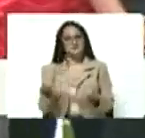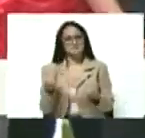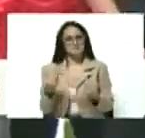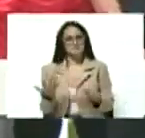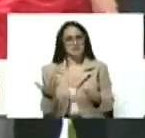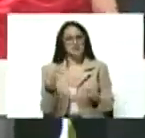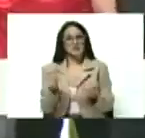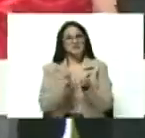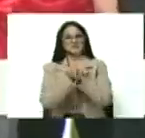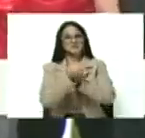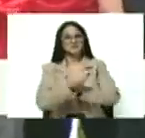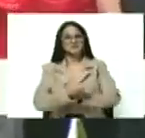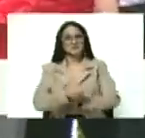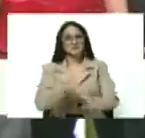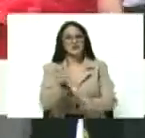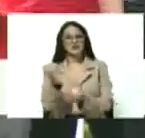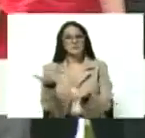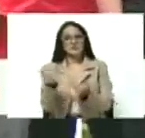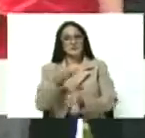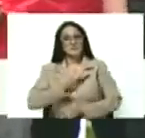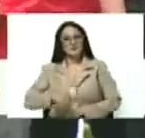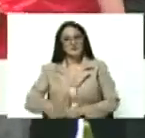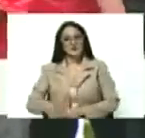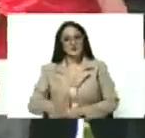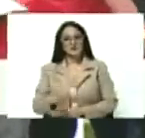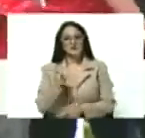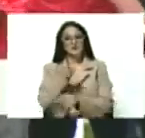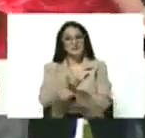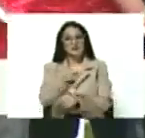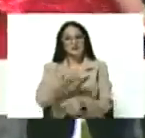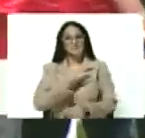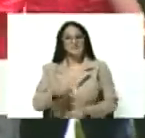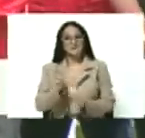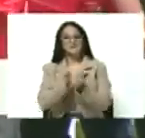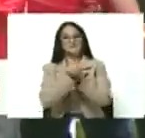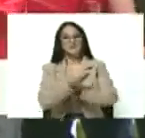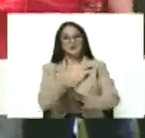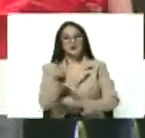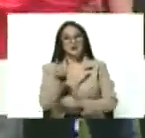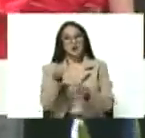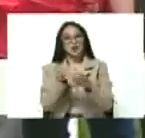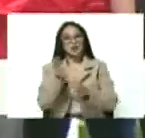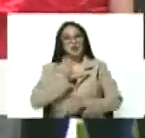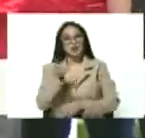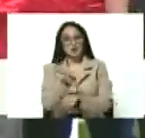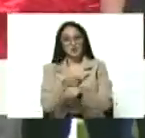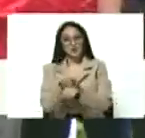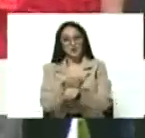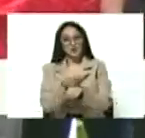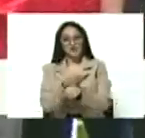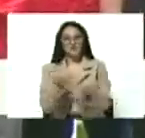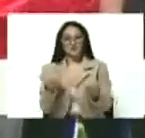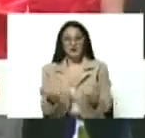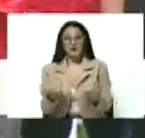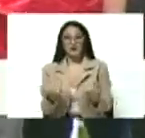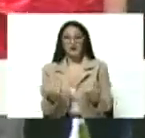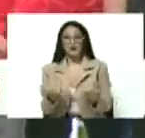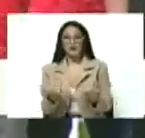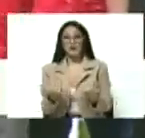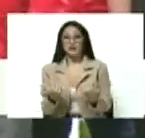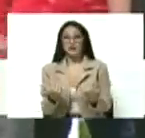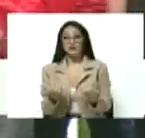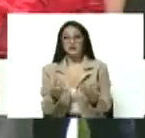Para convertirnos en eso que pide el presidente, que ordena el presidente de convertirnos en el partido de gobierno. Ahora, ¿basta